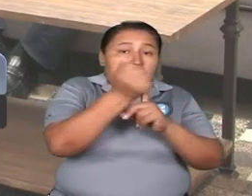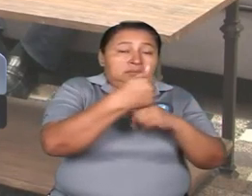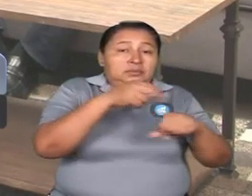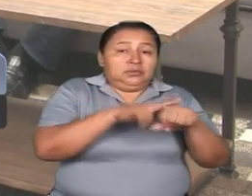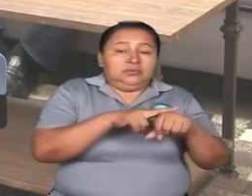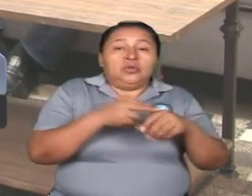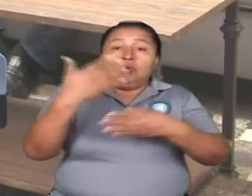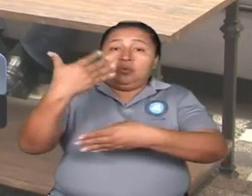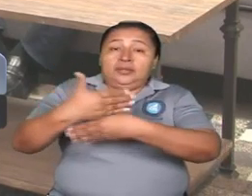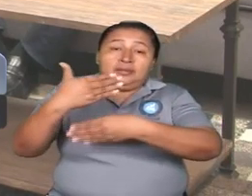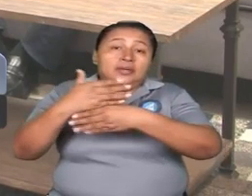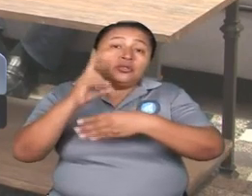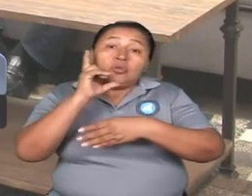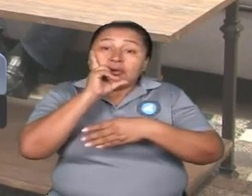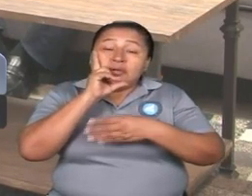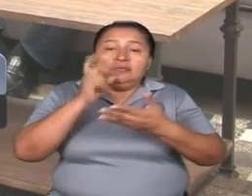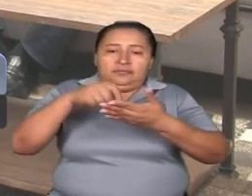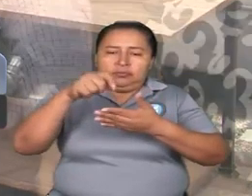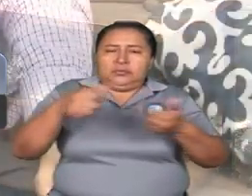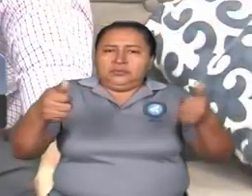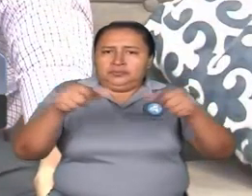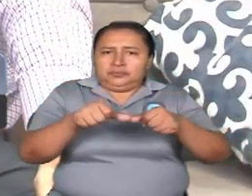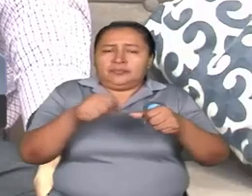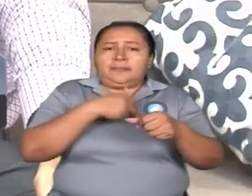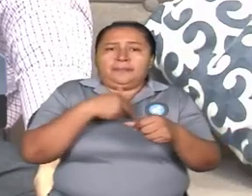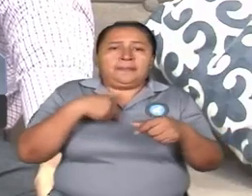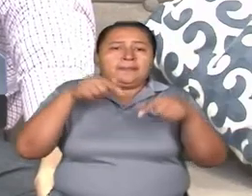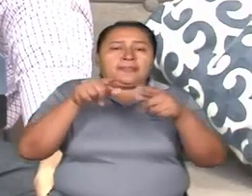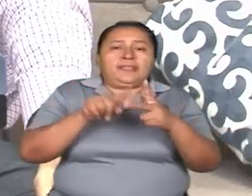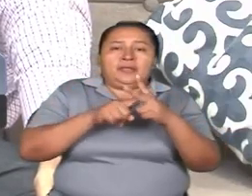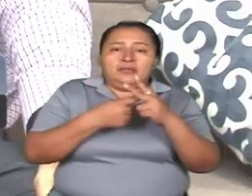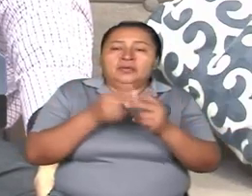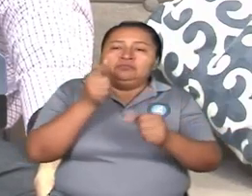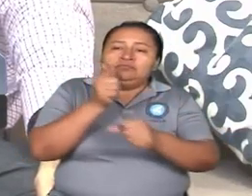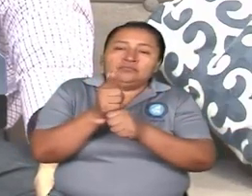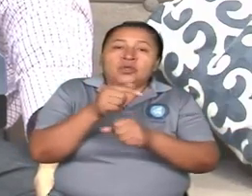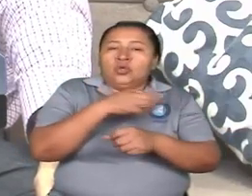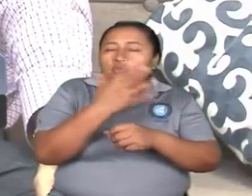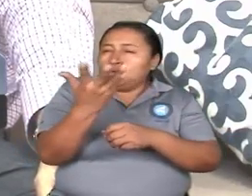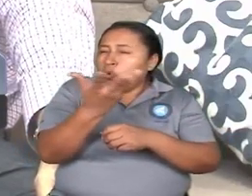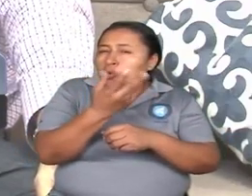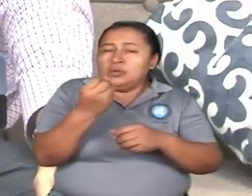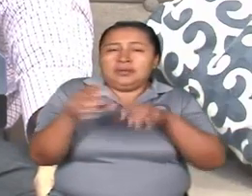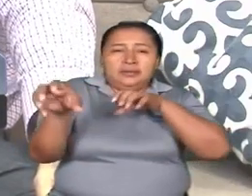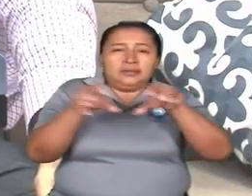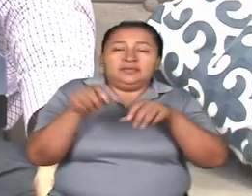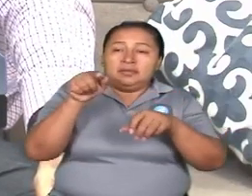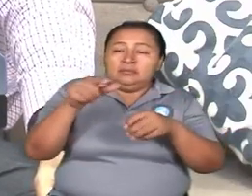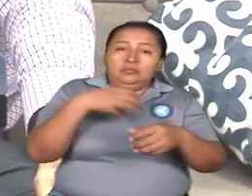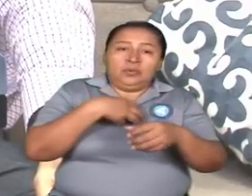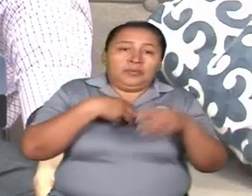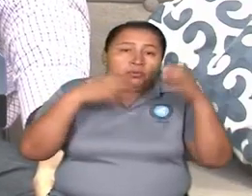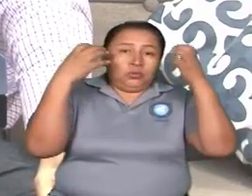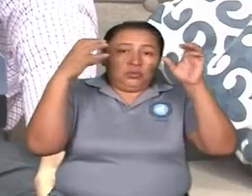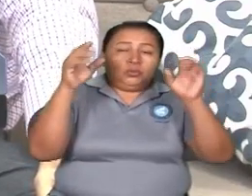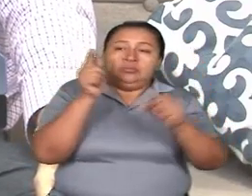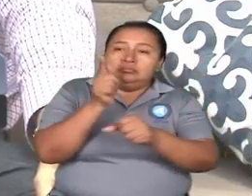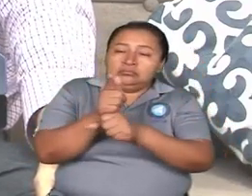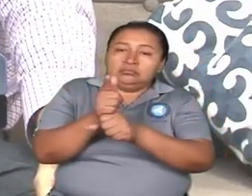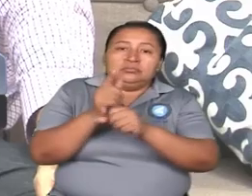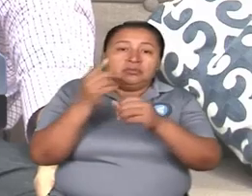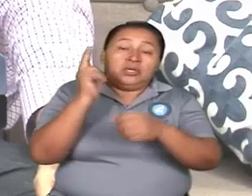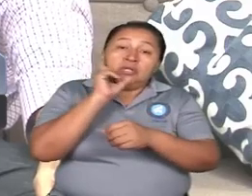con el Teatro Nacional Rubén Darío y se empezó a divulgar todo el quehacer cultural del país